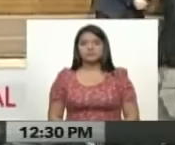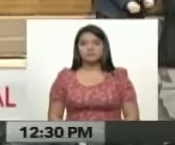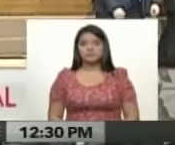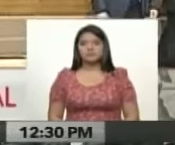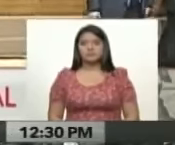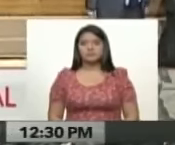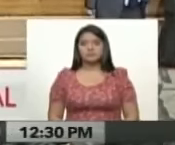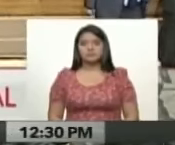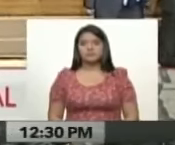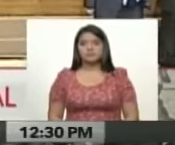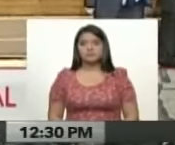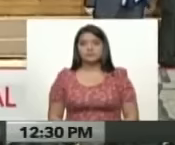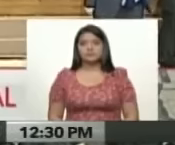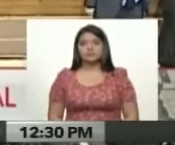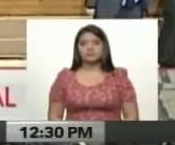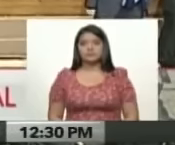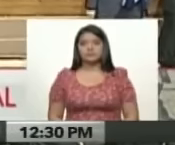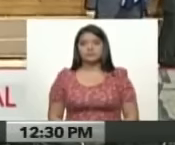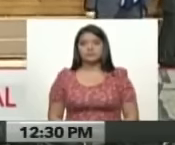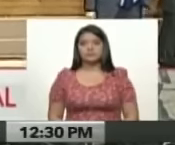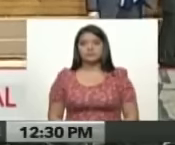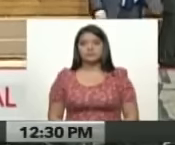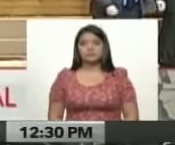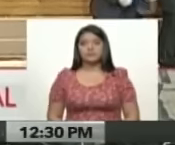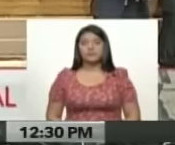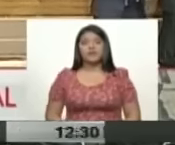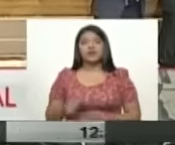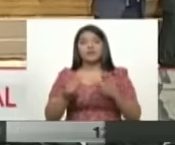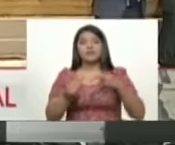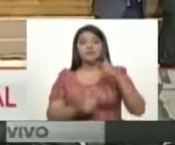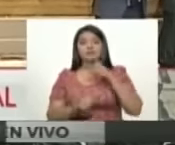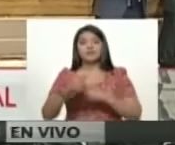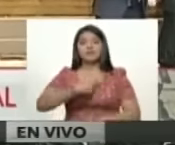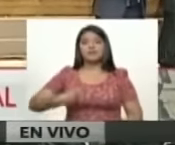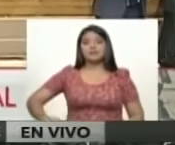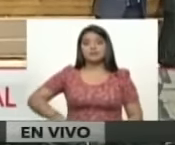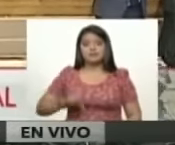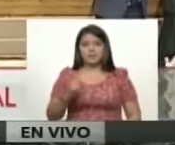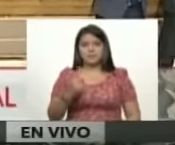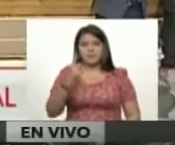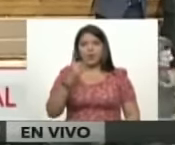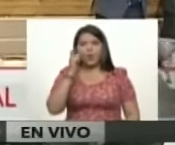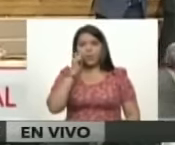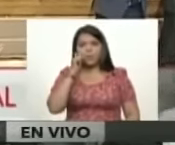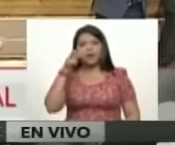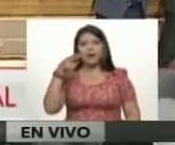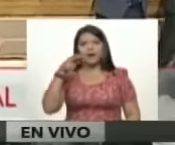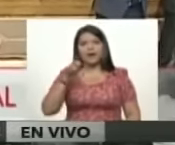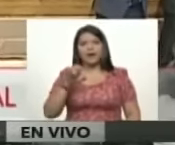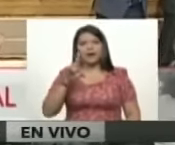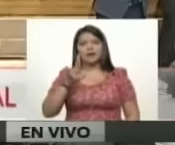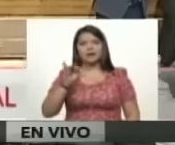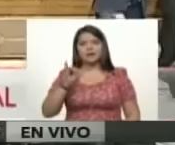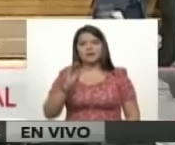Para la primera vicepresidencia, al diputado Enrique Márquez.